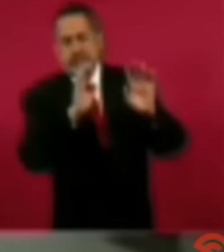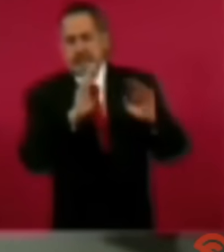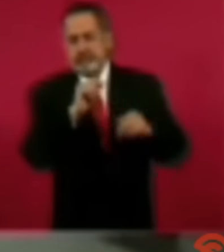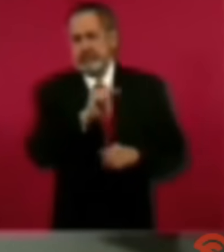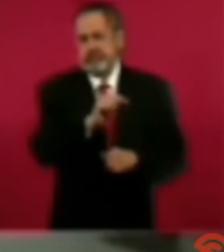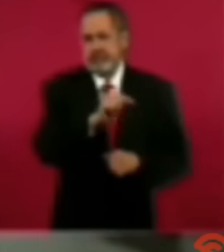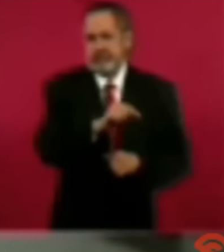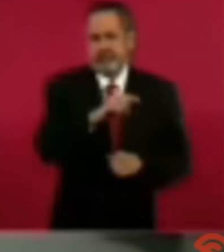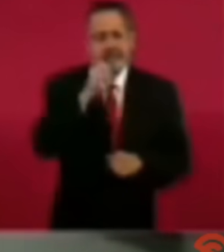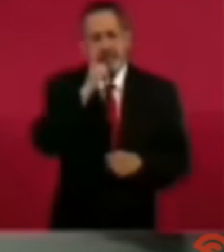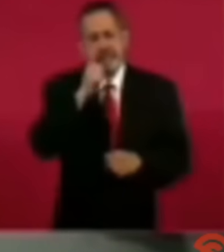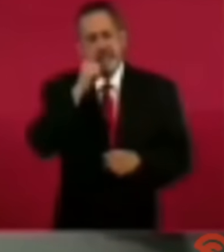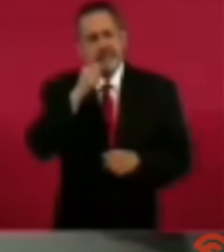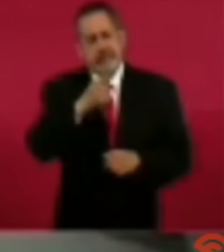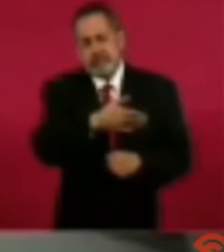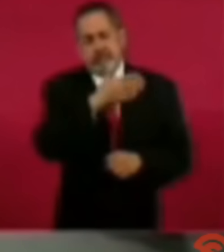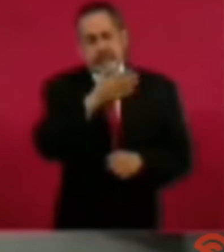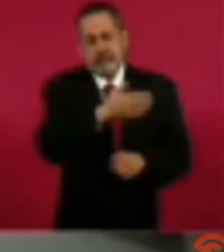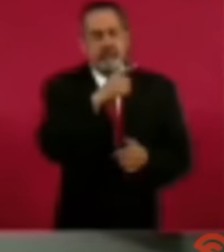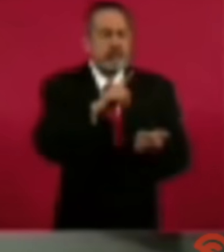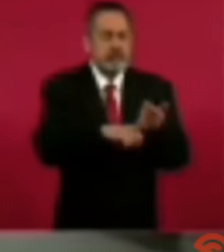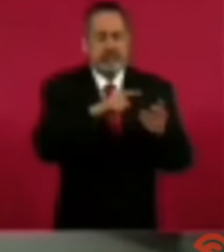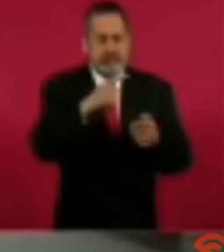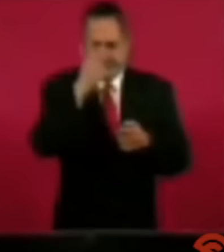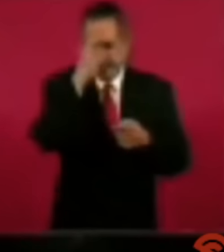Siempre ha habido pensamiento conservador, pero ahora